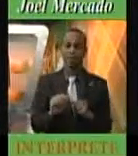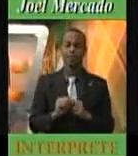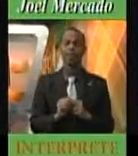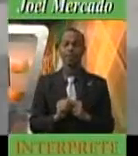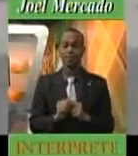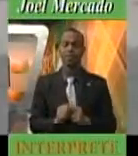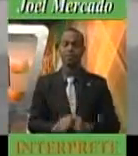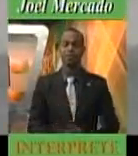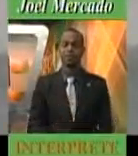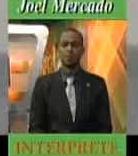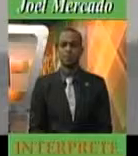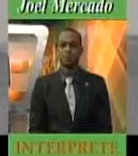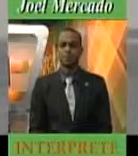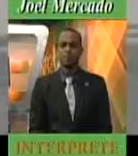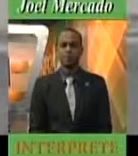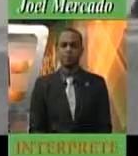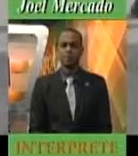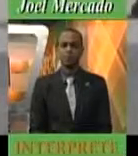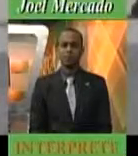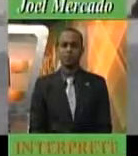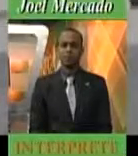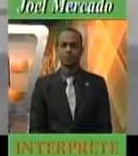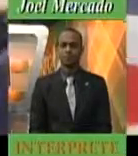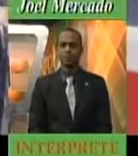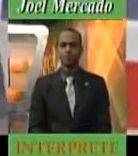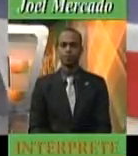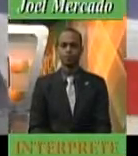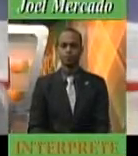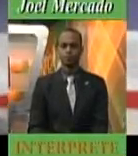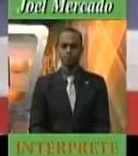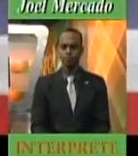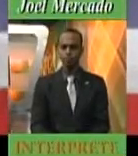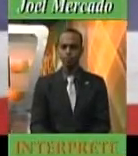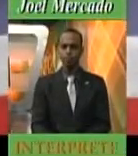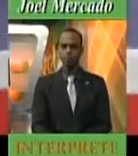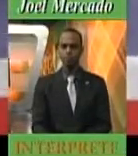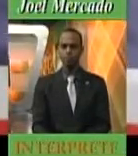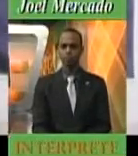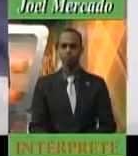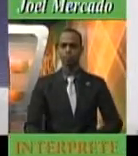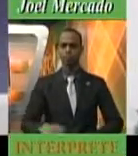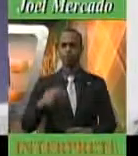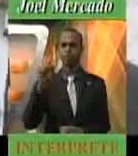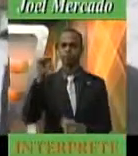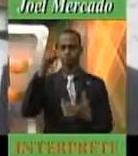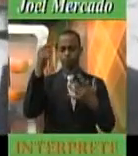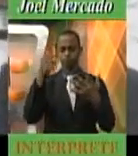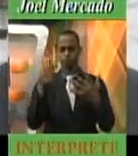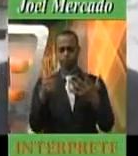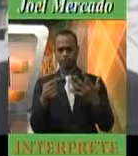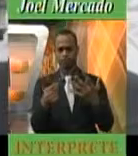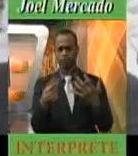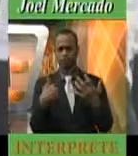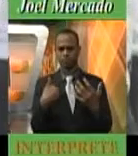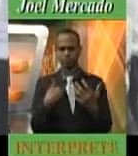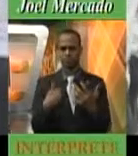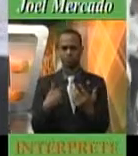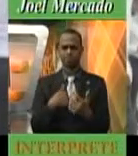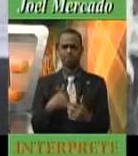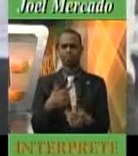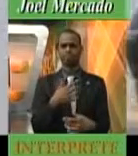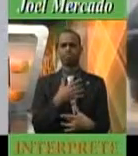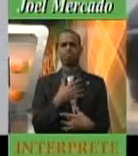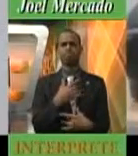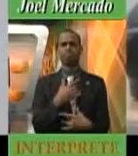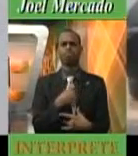y la menos oportunidad. ¿Cómo ustedes, cuáles son los datos concretos que están manejando ustedes? A mí